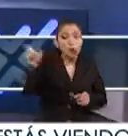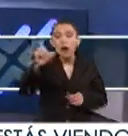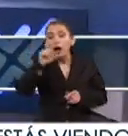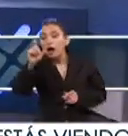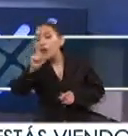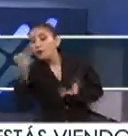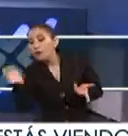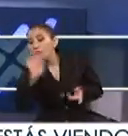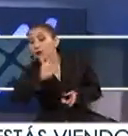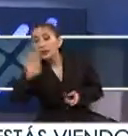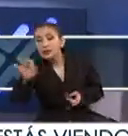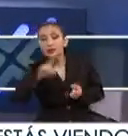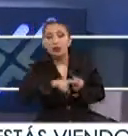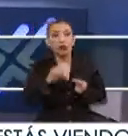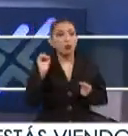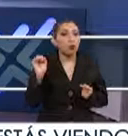puede